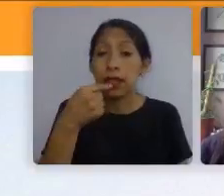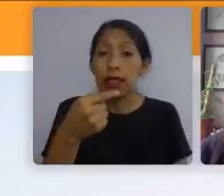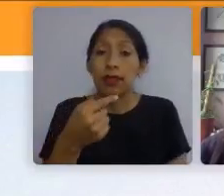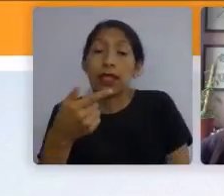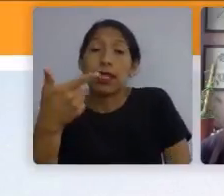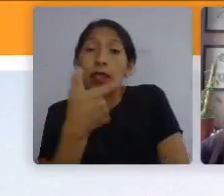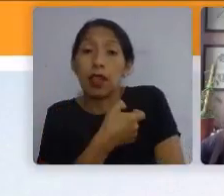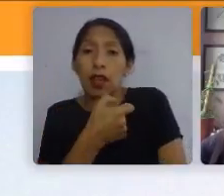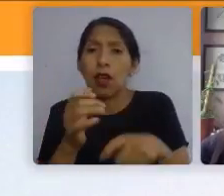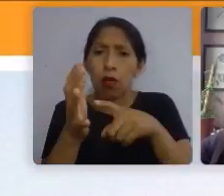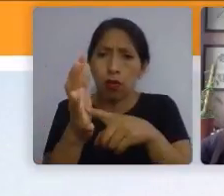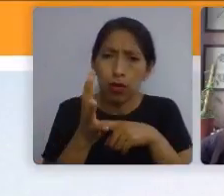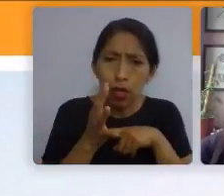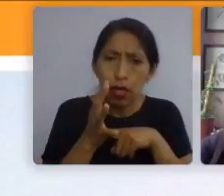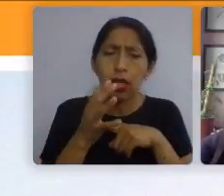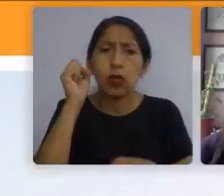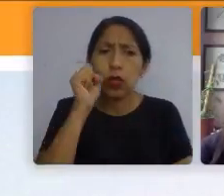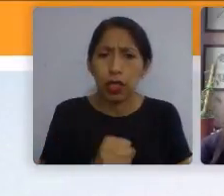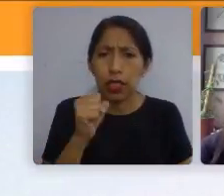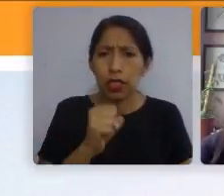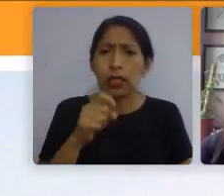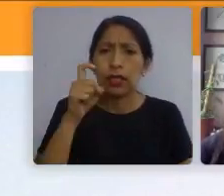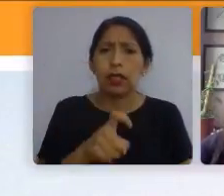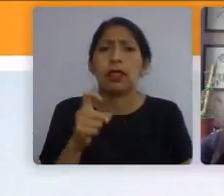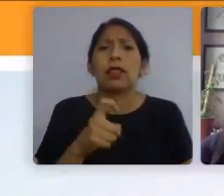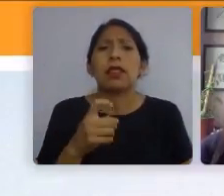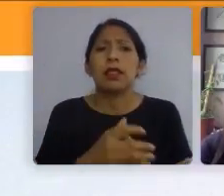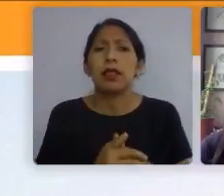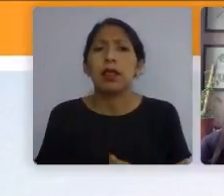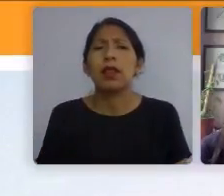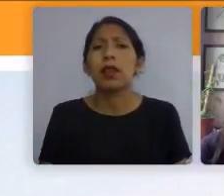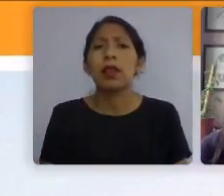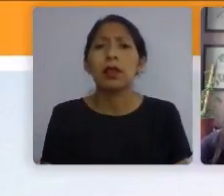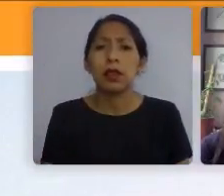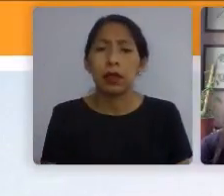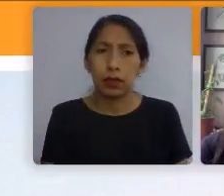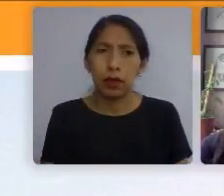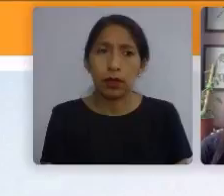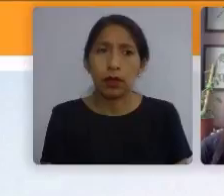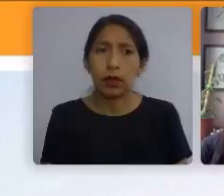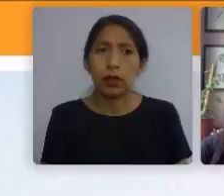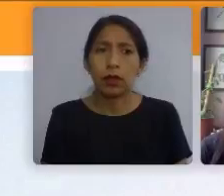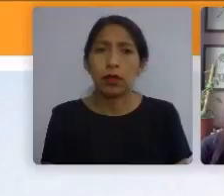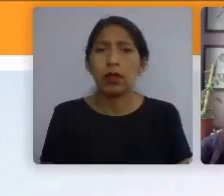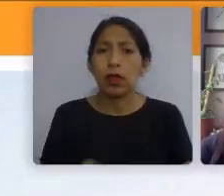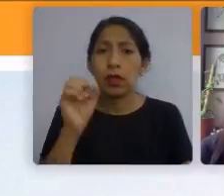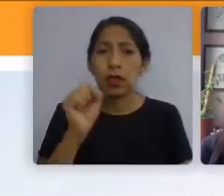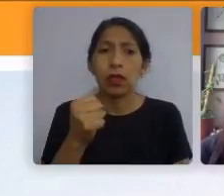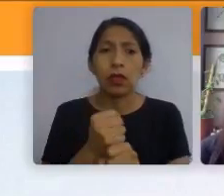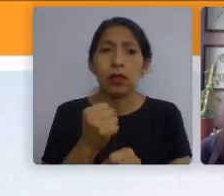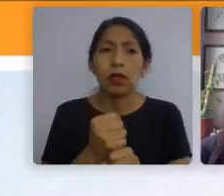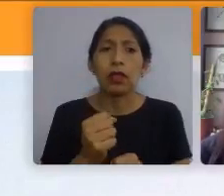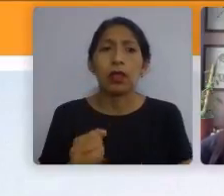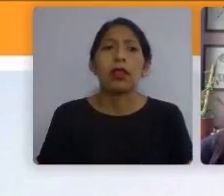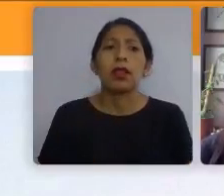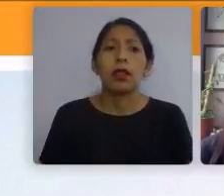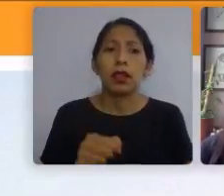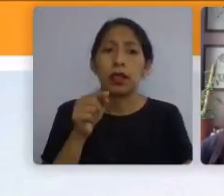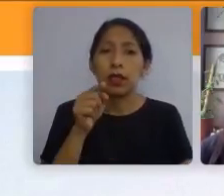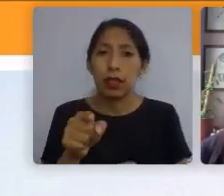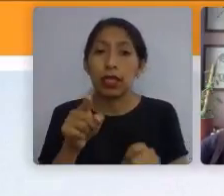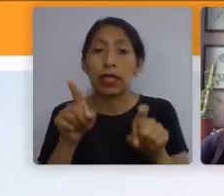ciertos grupos profesionales que sí necesitan ir a trabajar a la oficina. ¿no? También se está